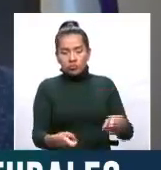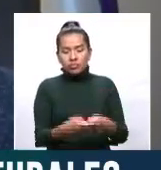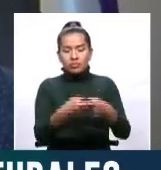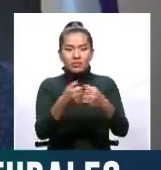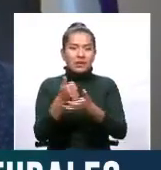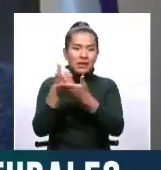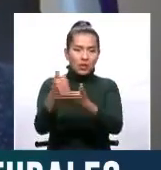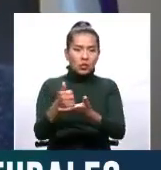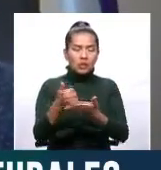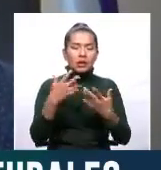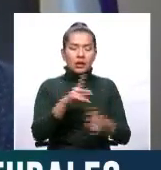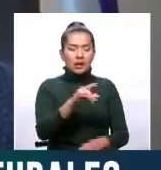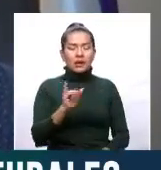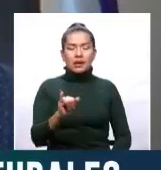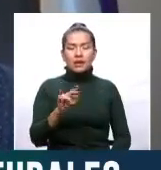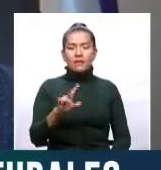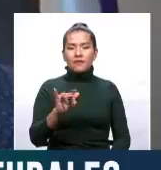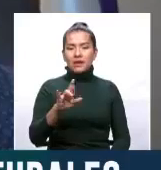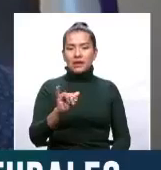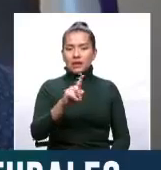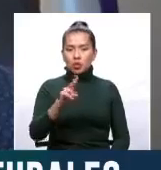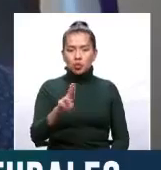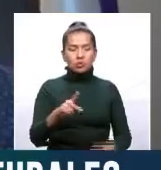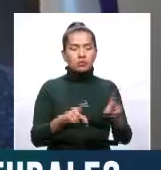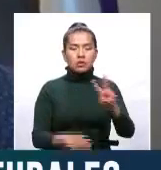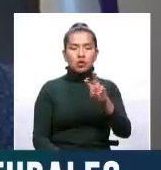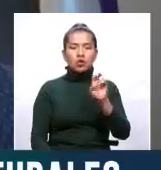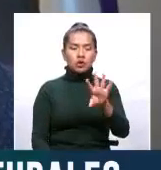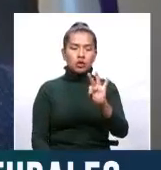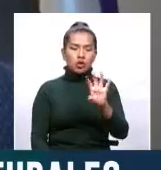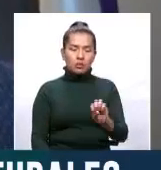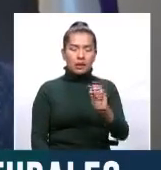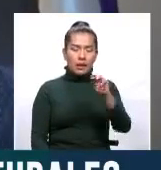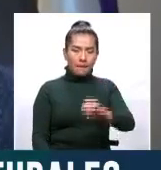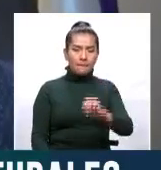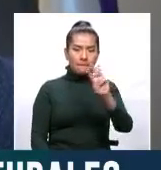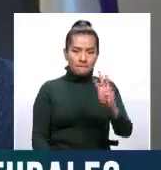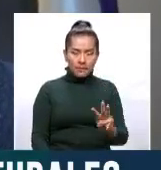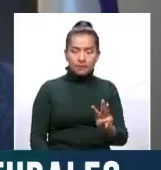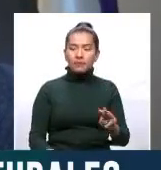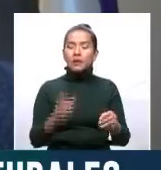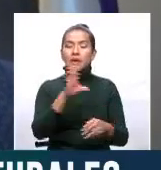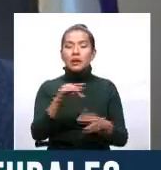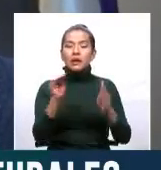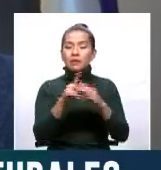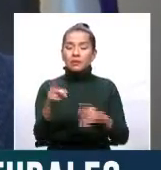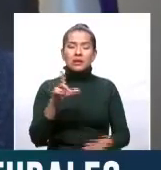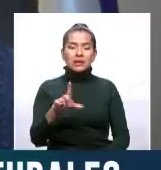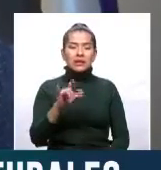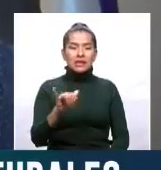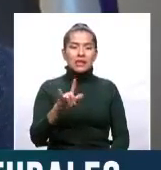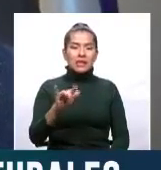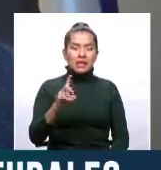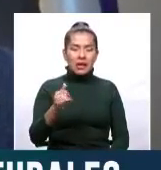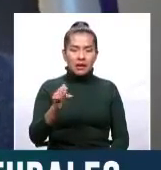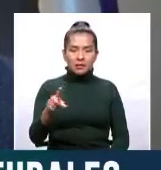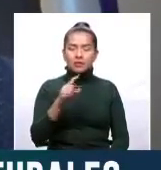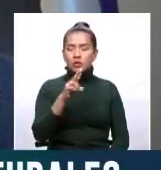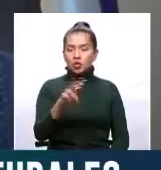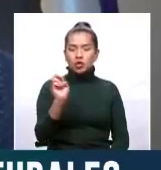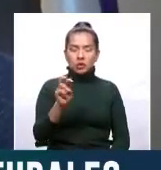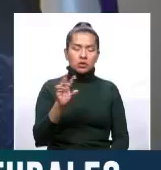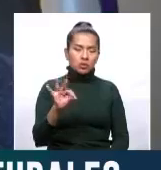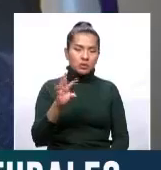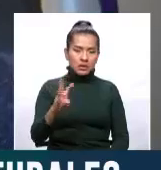son Ibirizu con 290 megavatios y tenemos Miguillas con 210 megavatios. No